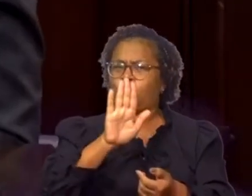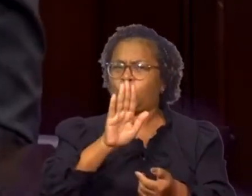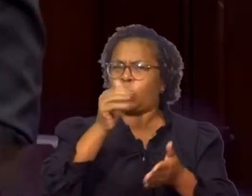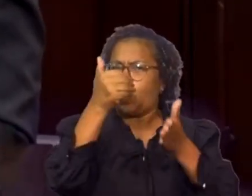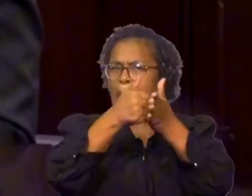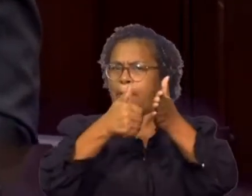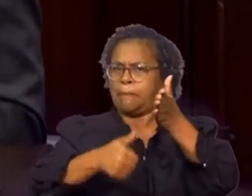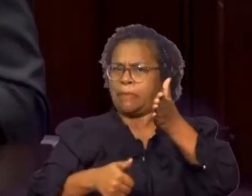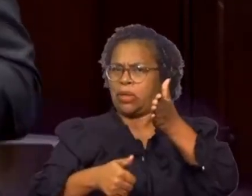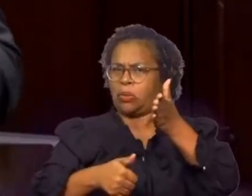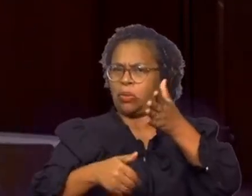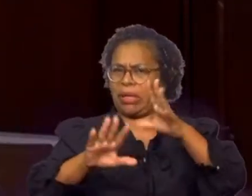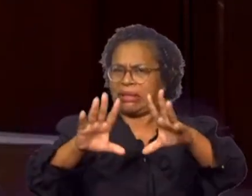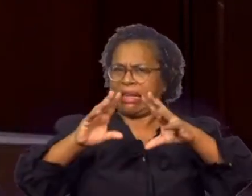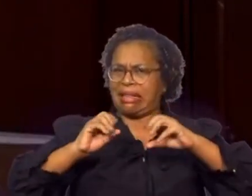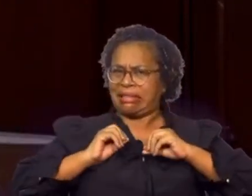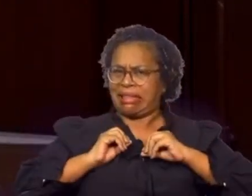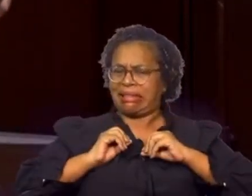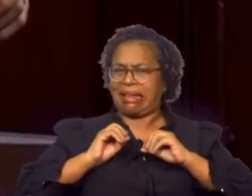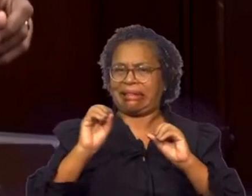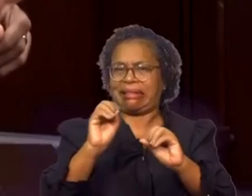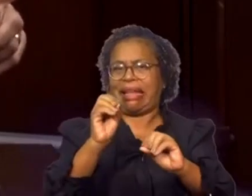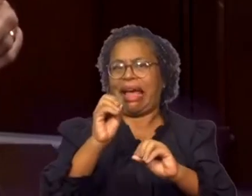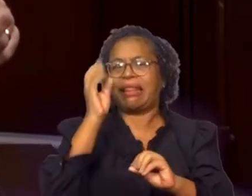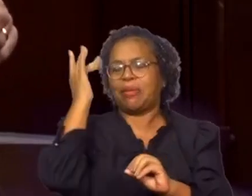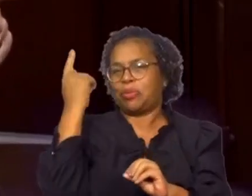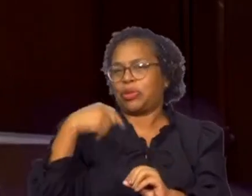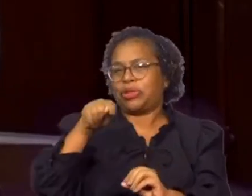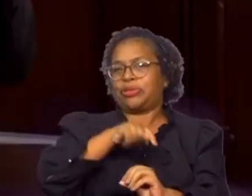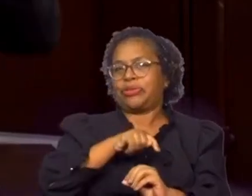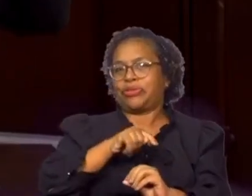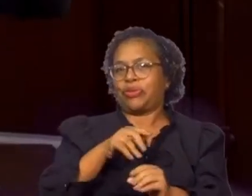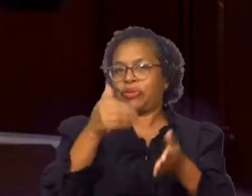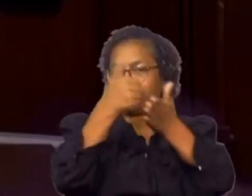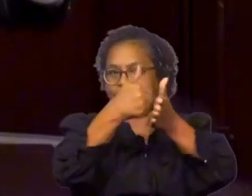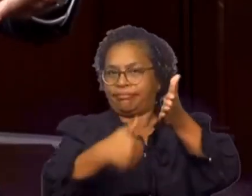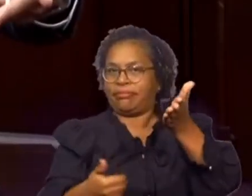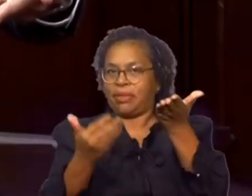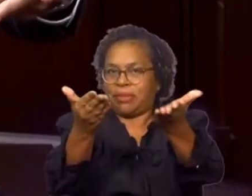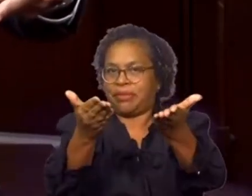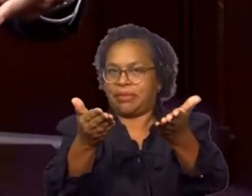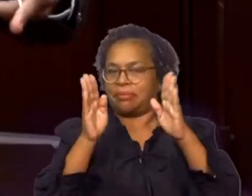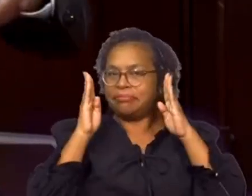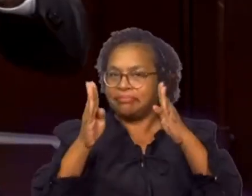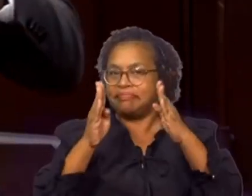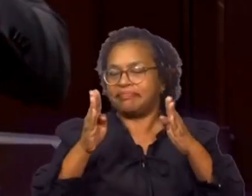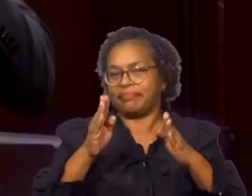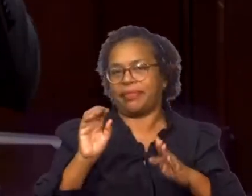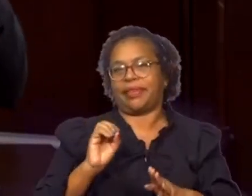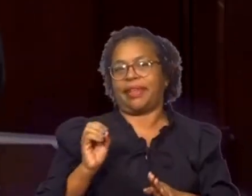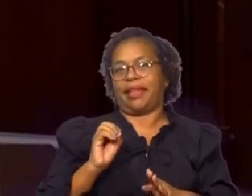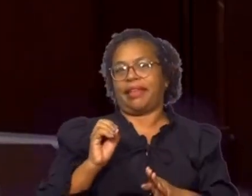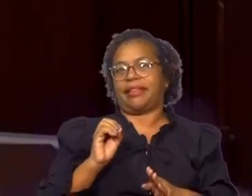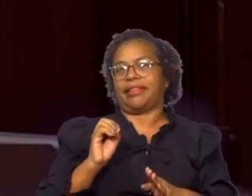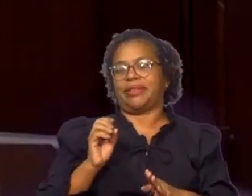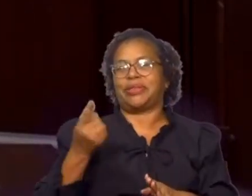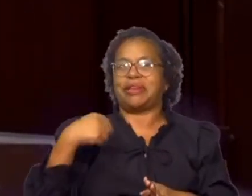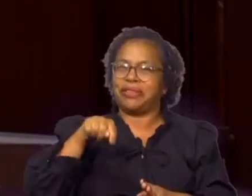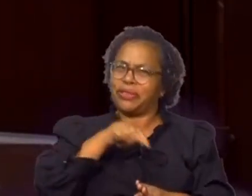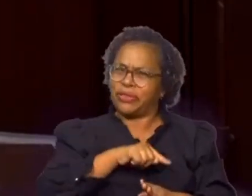aquí, que las que nosotros hemos hecho no han sido tomadas en cuenta. Entonces, si estamos haciendo lo mismo, no tenemos